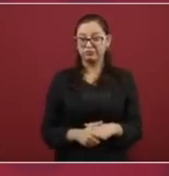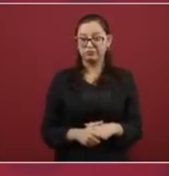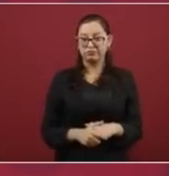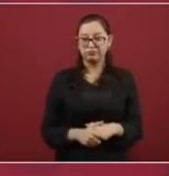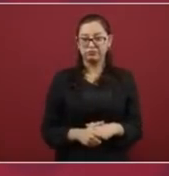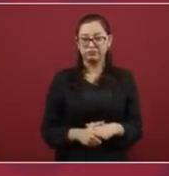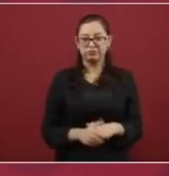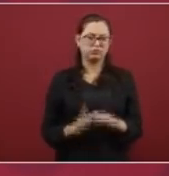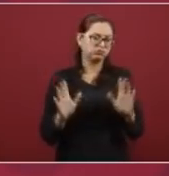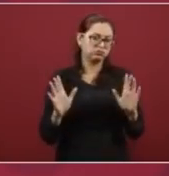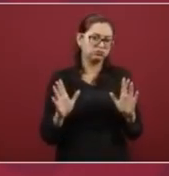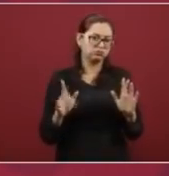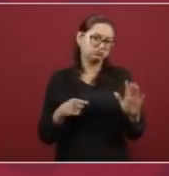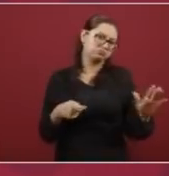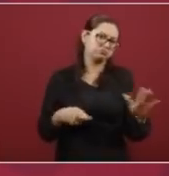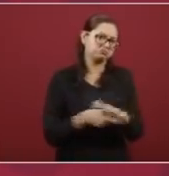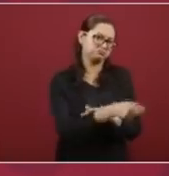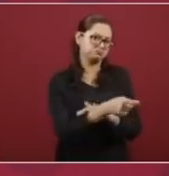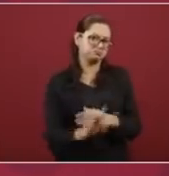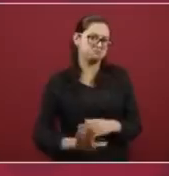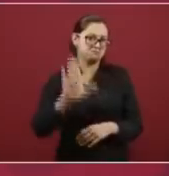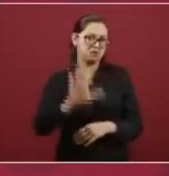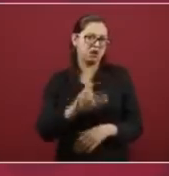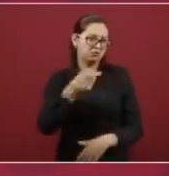Es una especie de soborno.